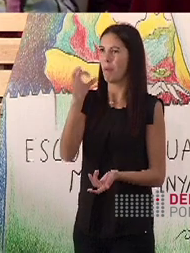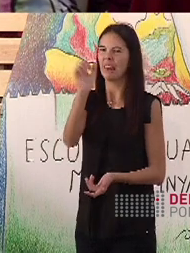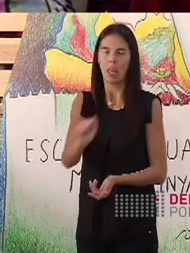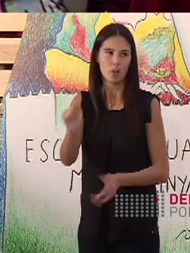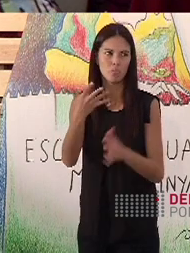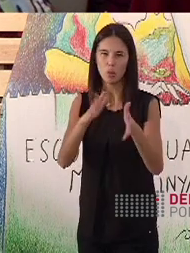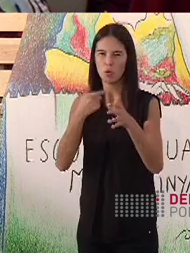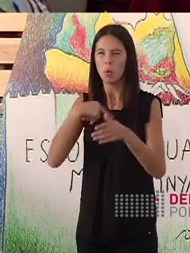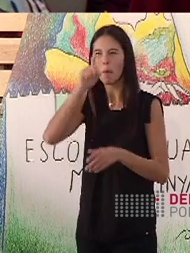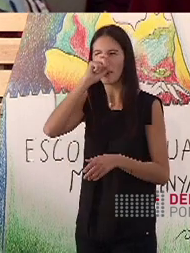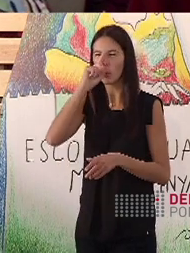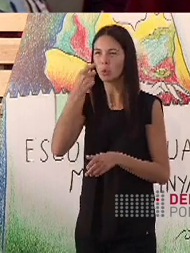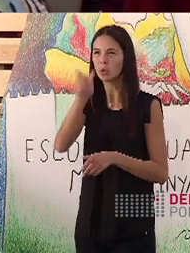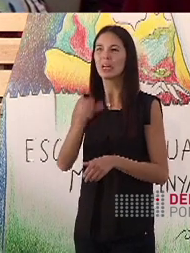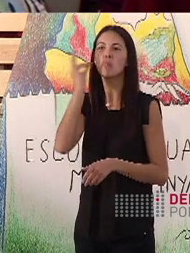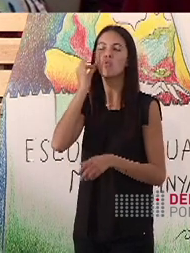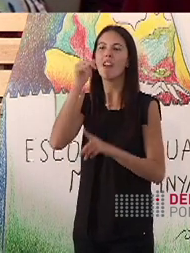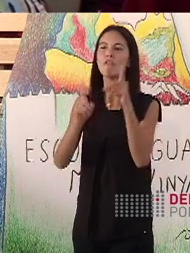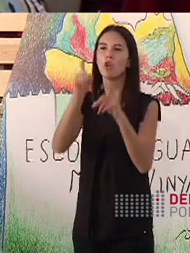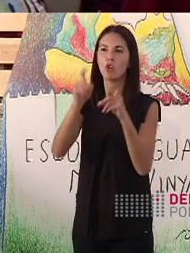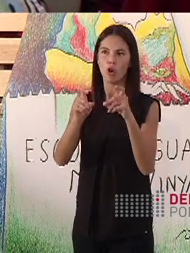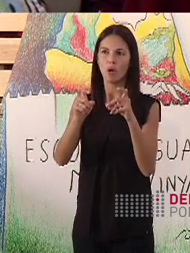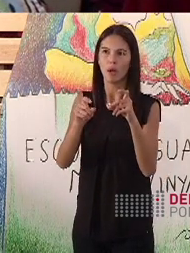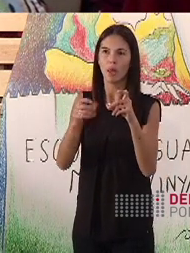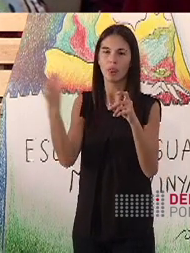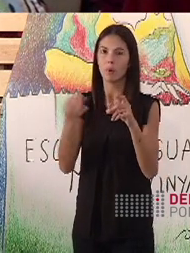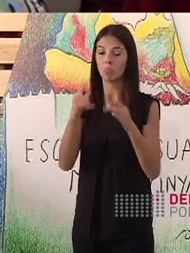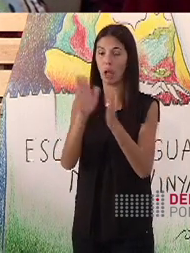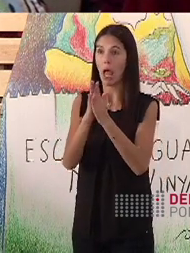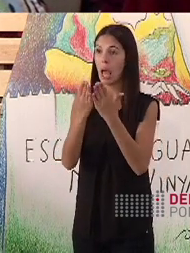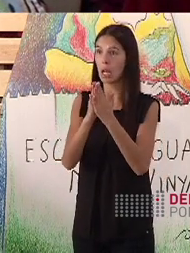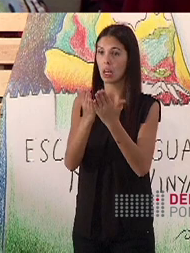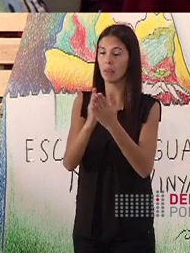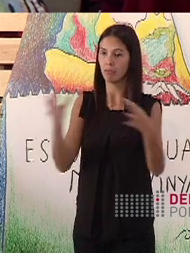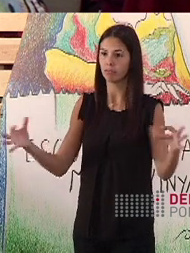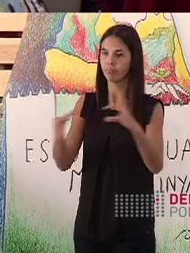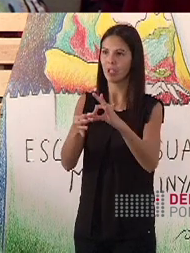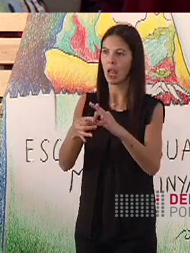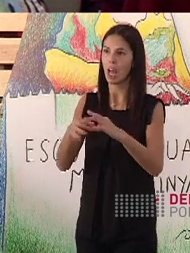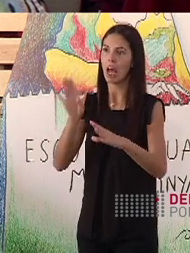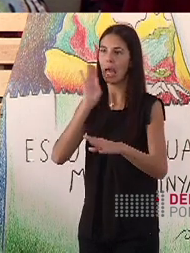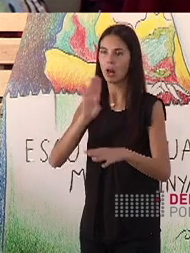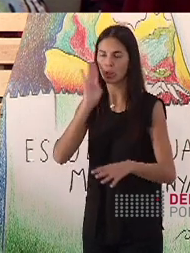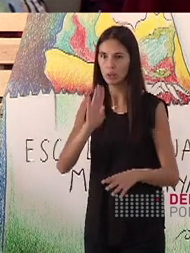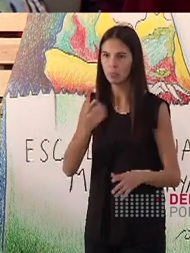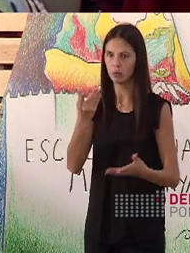ejemplo, recuerdo a una fotógrafa que tenía que ilustrar una revista sobre erotismo, una